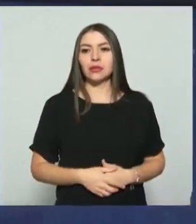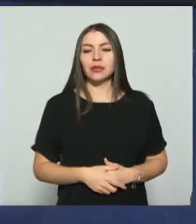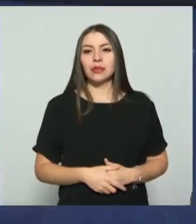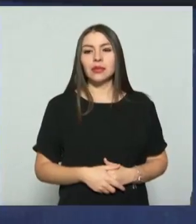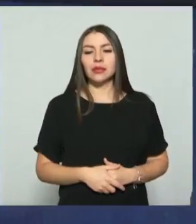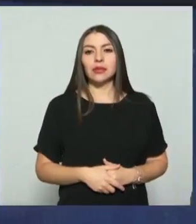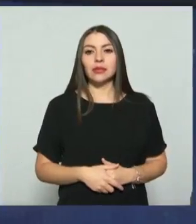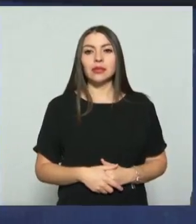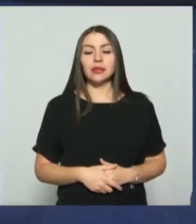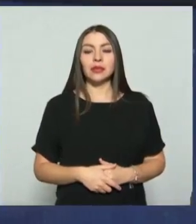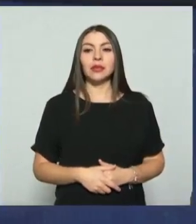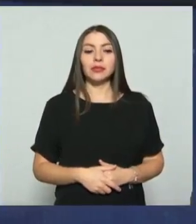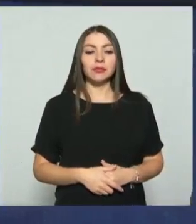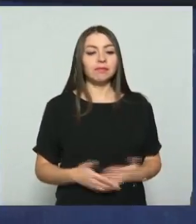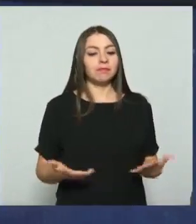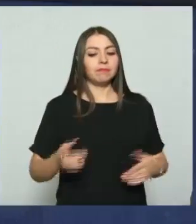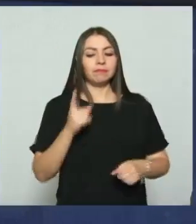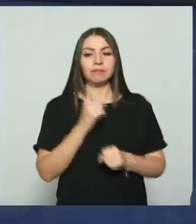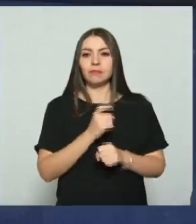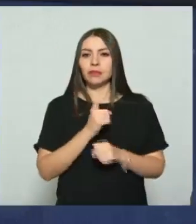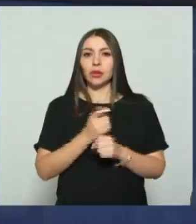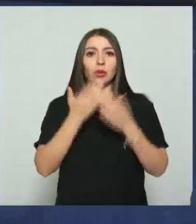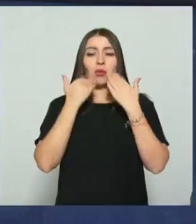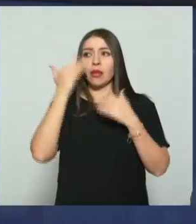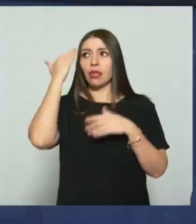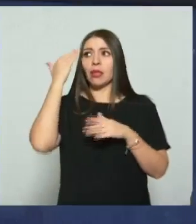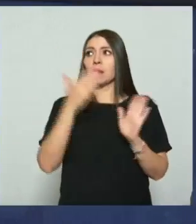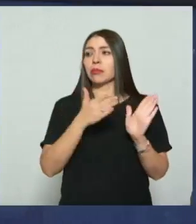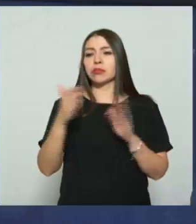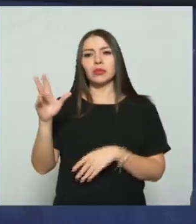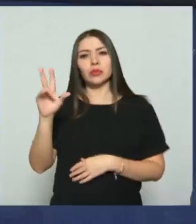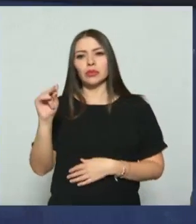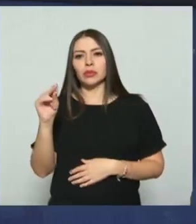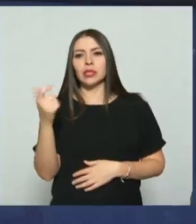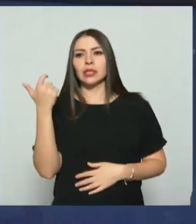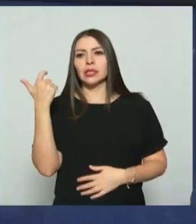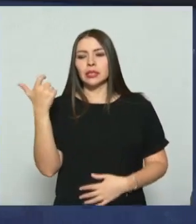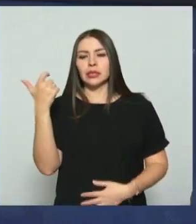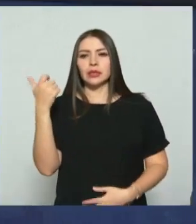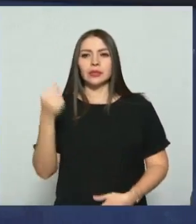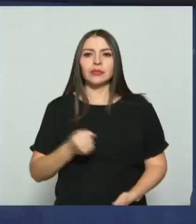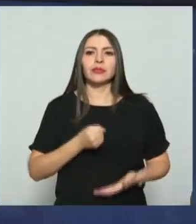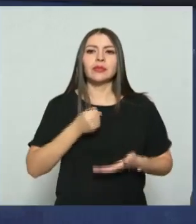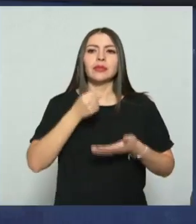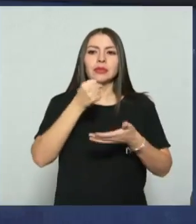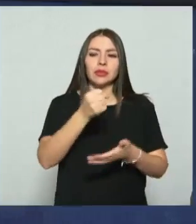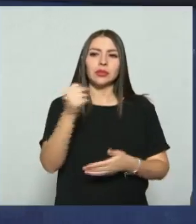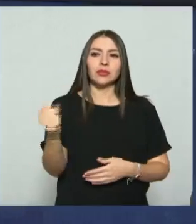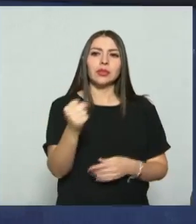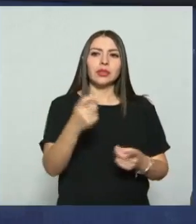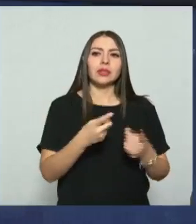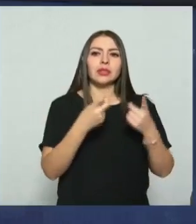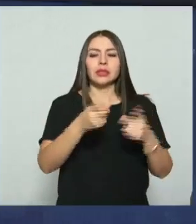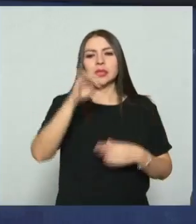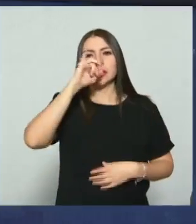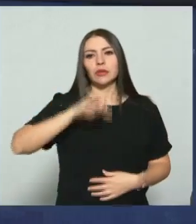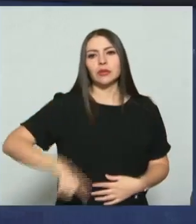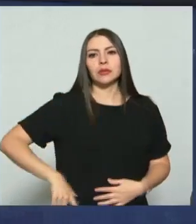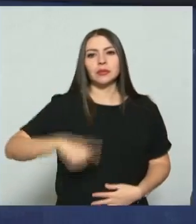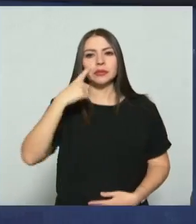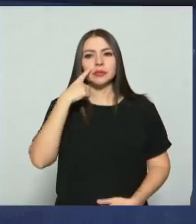La obra se ejecuta presupuestalmente. Son recursos que afortunadamente destinó la doctora Claudia Sheinbaum para el